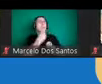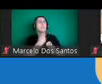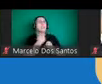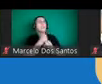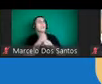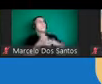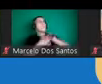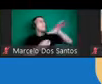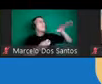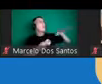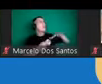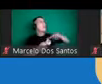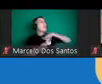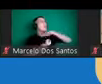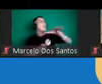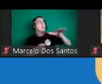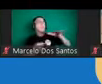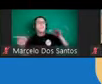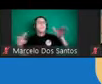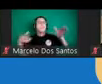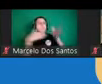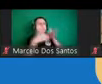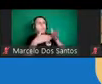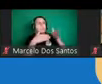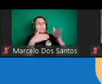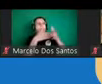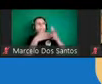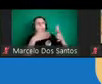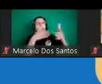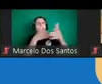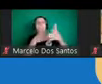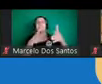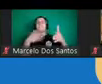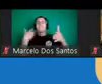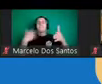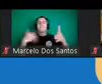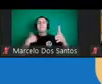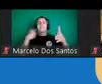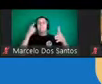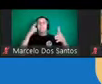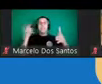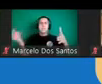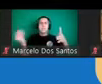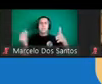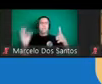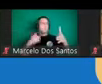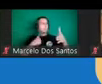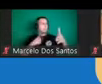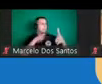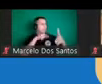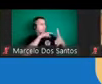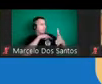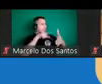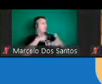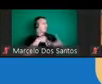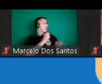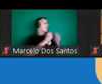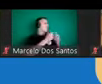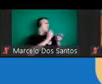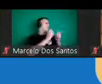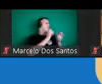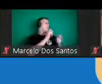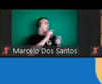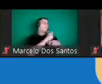qué cambios o qué ajustes yo debería hacer para poder generar independencia y buena gestión en